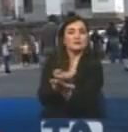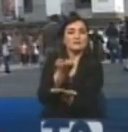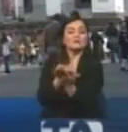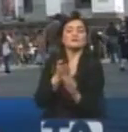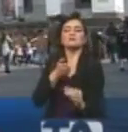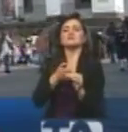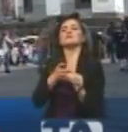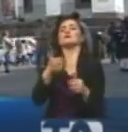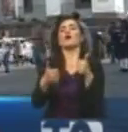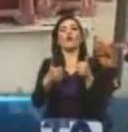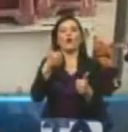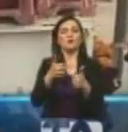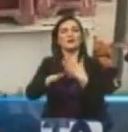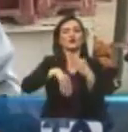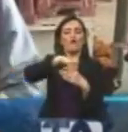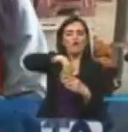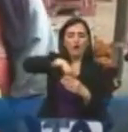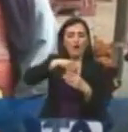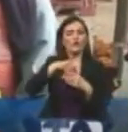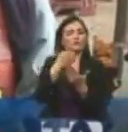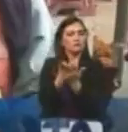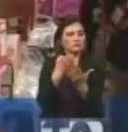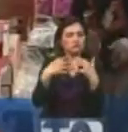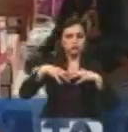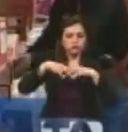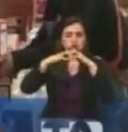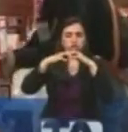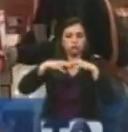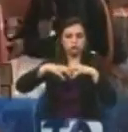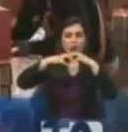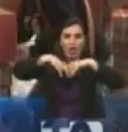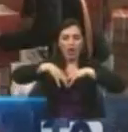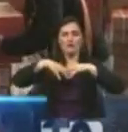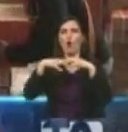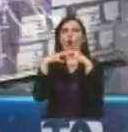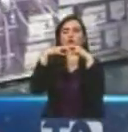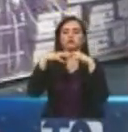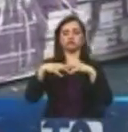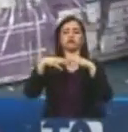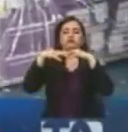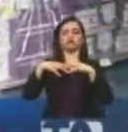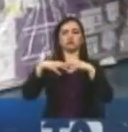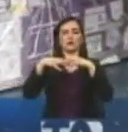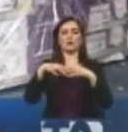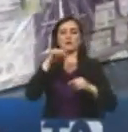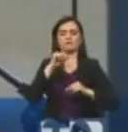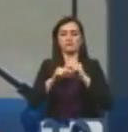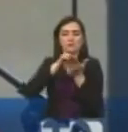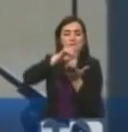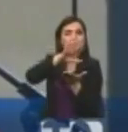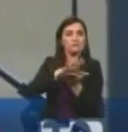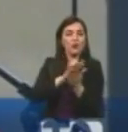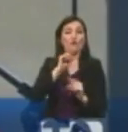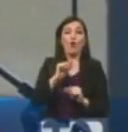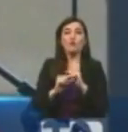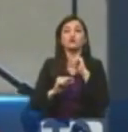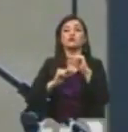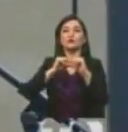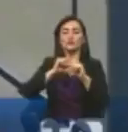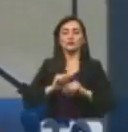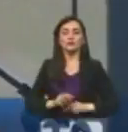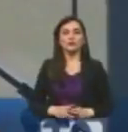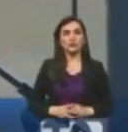busca el equilibrio fiscal y la reactivación productiva y aplicará medidas graduales para caminar en ese objetivo. Creemos que con una